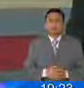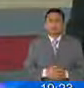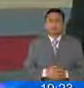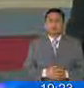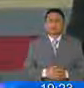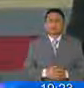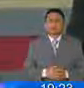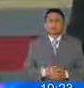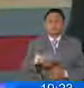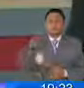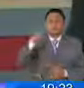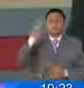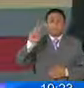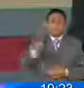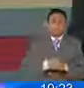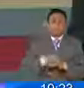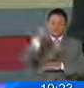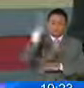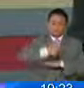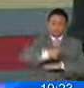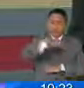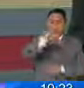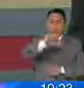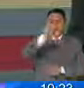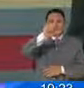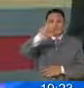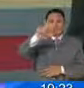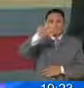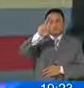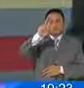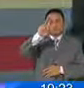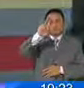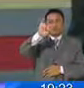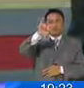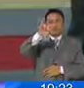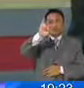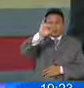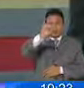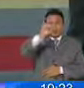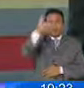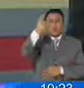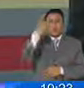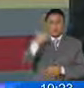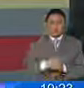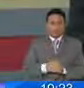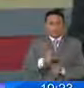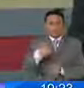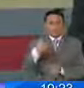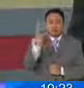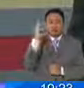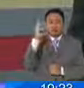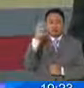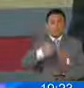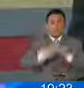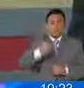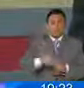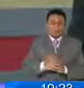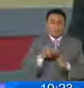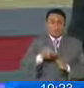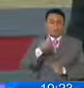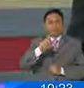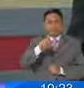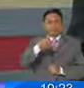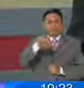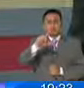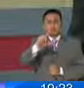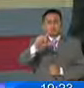Desde ese viernes el peaje en Ayuriquín tendrá el valor de $1 y desde el próximo martes 16 de mayo el mismo costo tendrá el de Aloa. Así